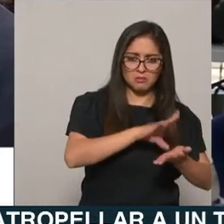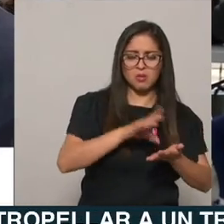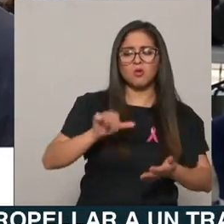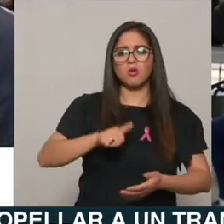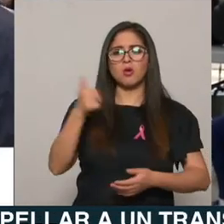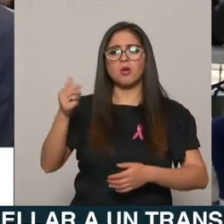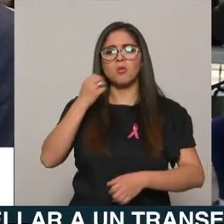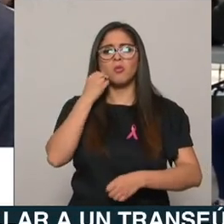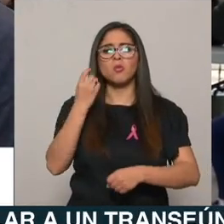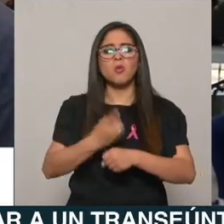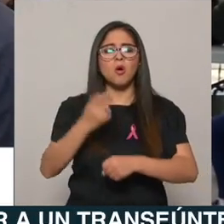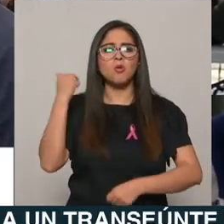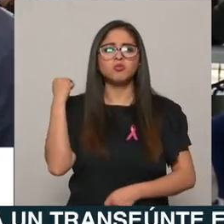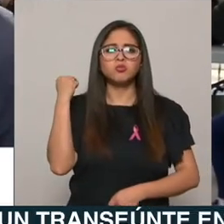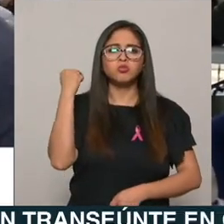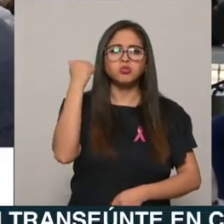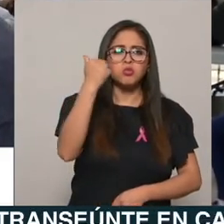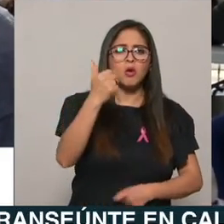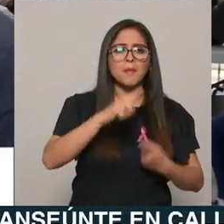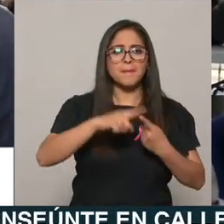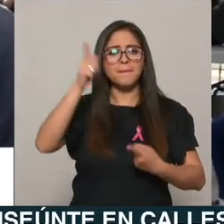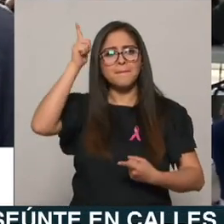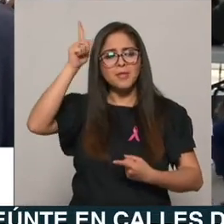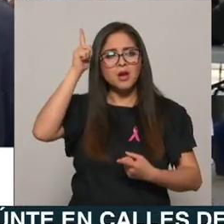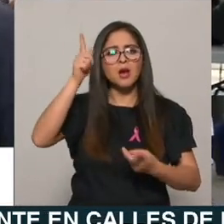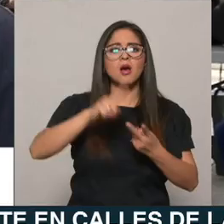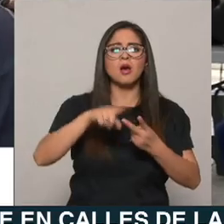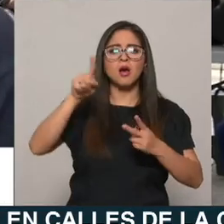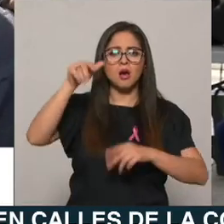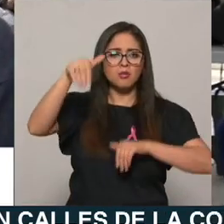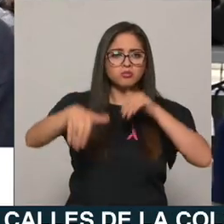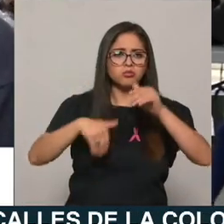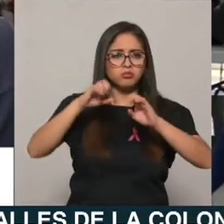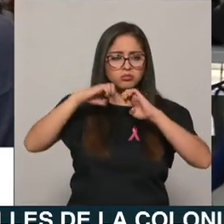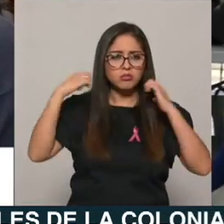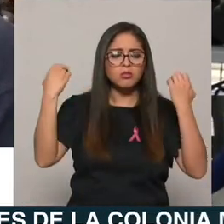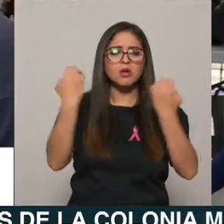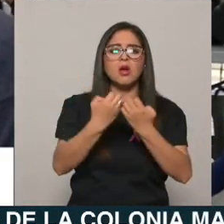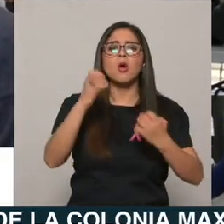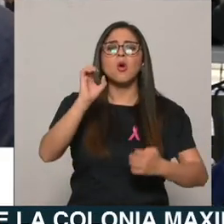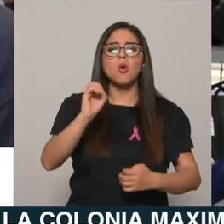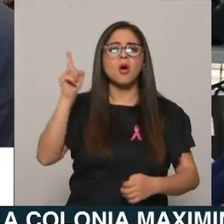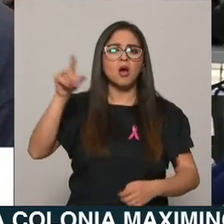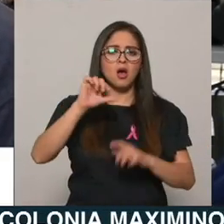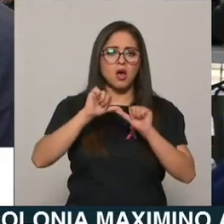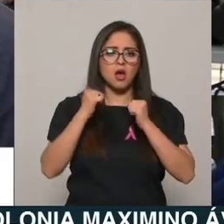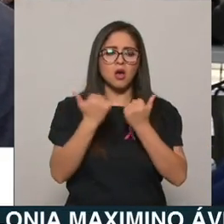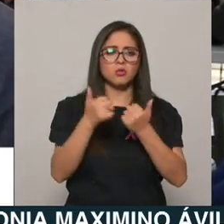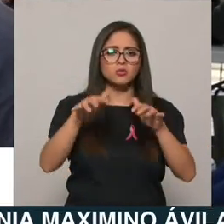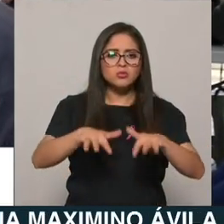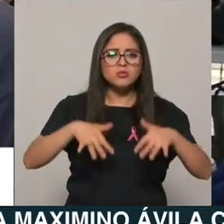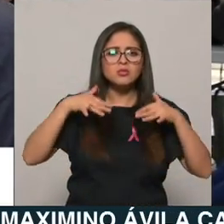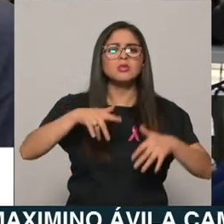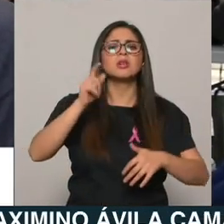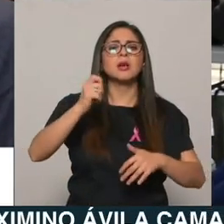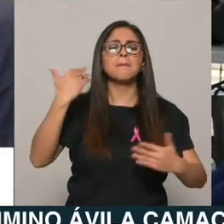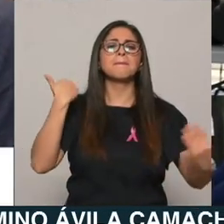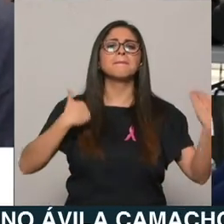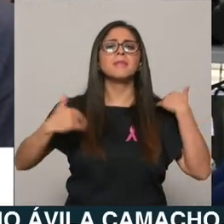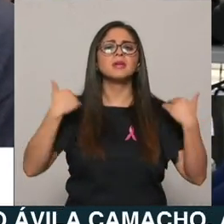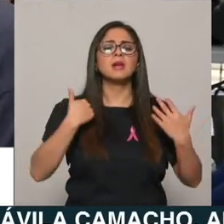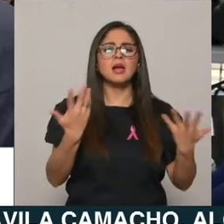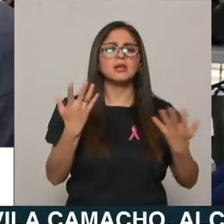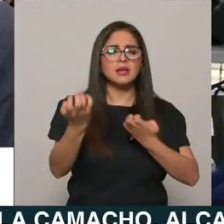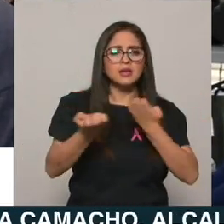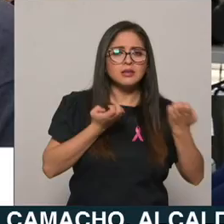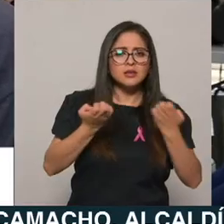partimos a hacer el recorrido, puede ser a la villa, puede ser a la alberca olímpica, aquí cerca del auditorio. Es ir a pasear, hacer ejercicio, hacer el deporte,